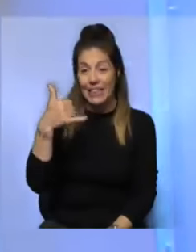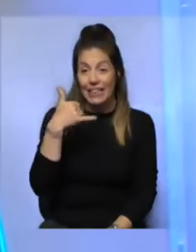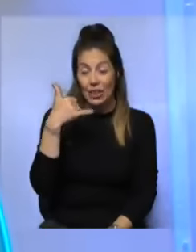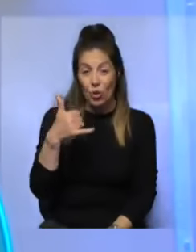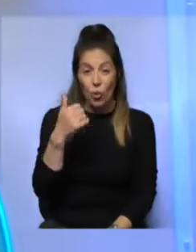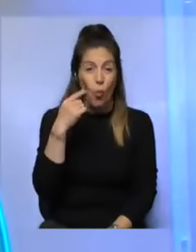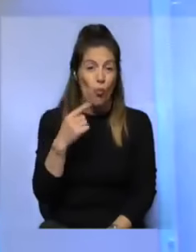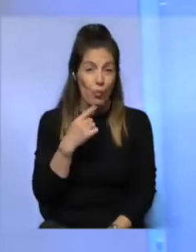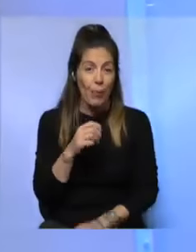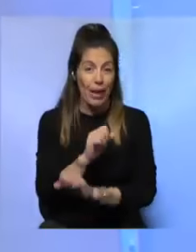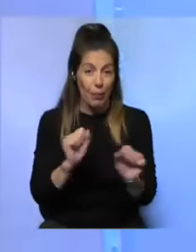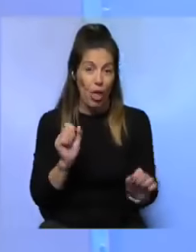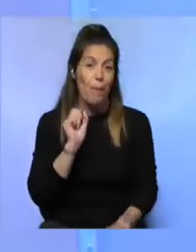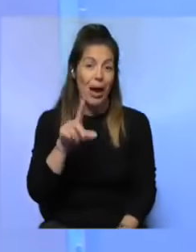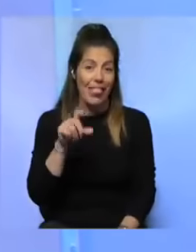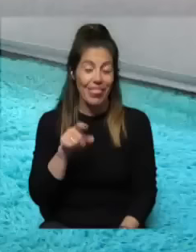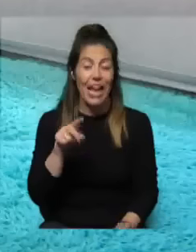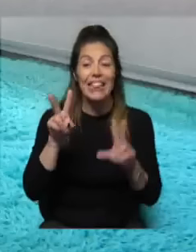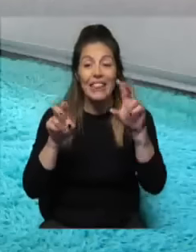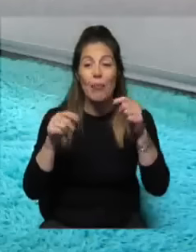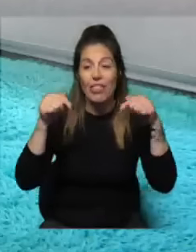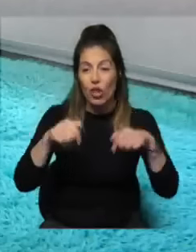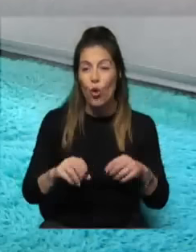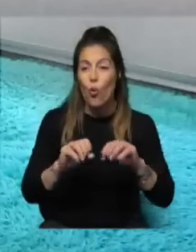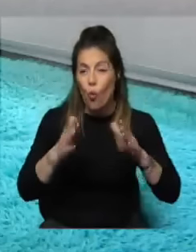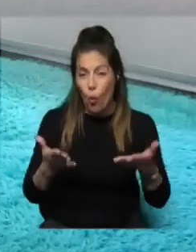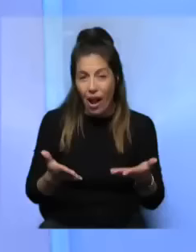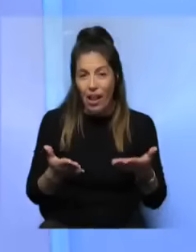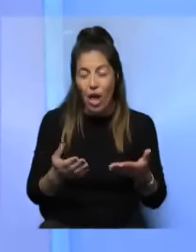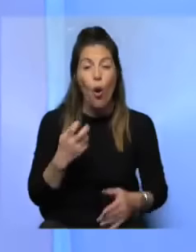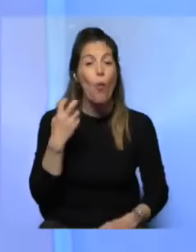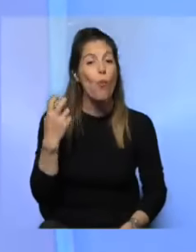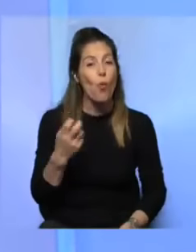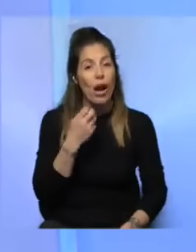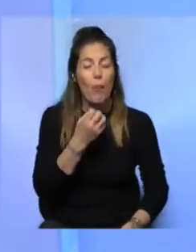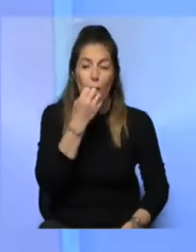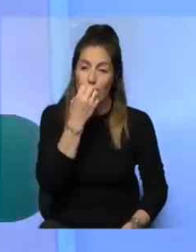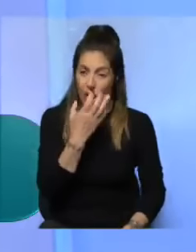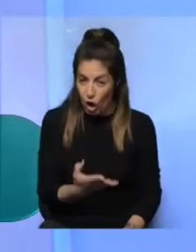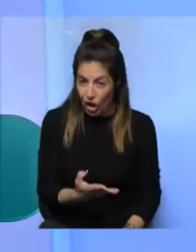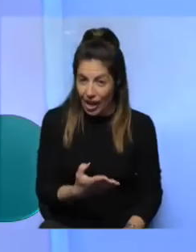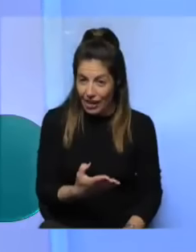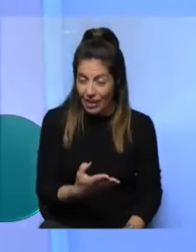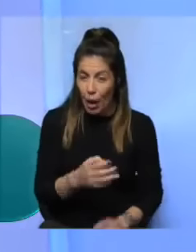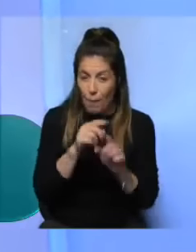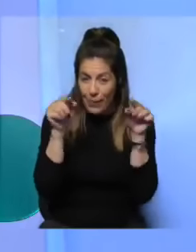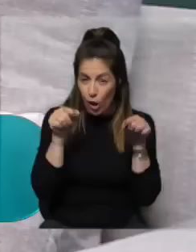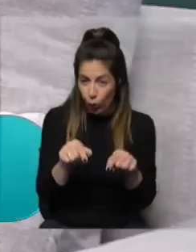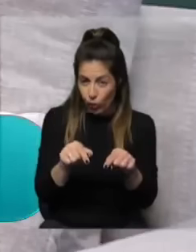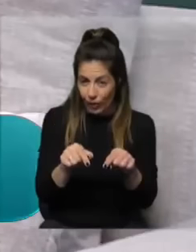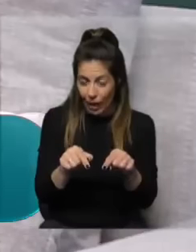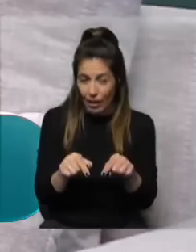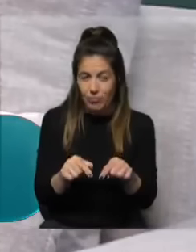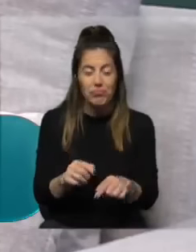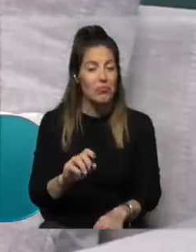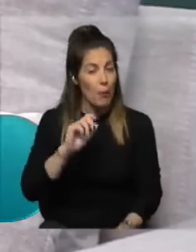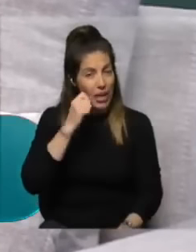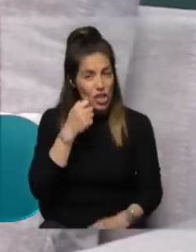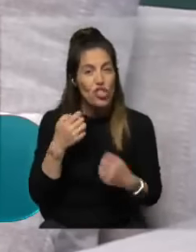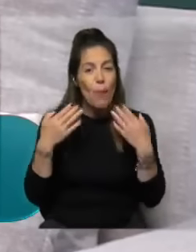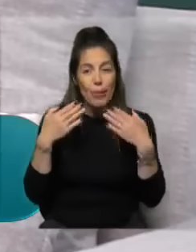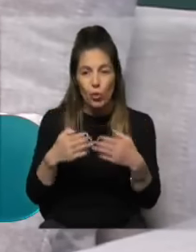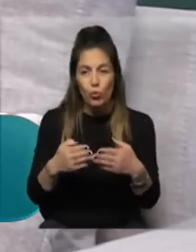sobre la consigna de hoy. ¿Saben cuál es la consigna de hoy? ¿Intentamos mejorar? Consigna una pregunta, ¿no? Es una preciosa pregunta. Sí.